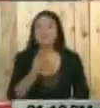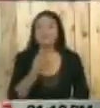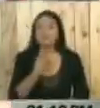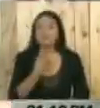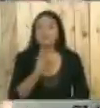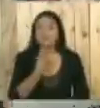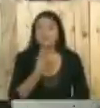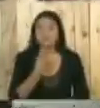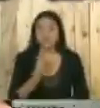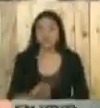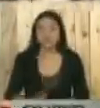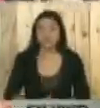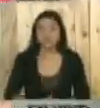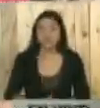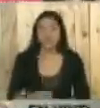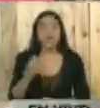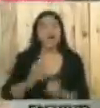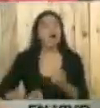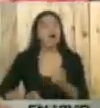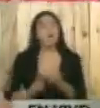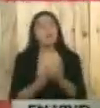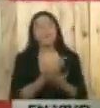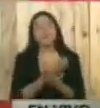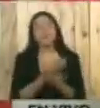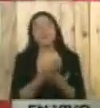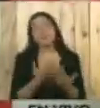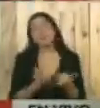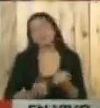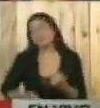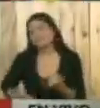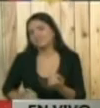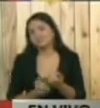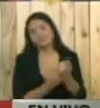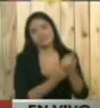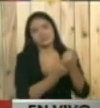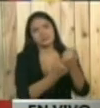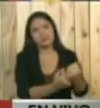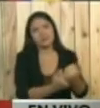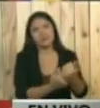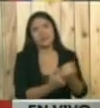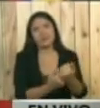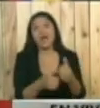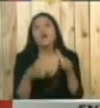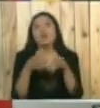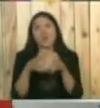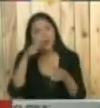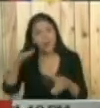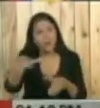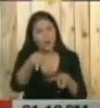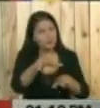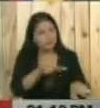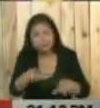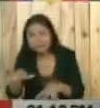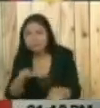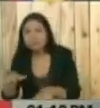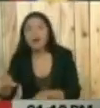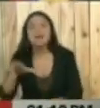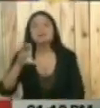manifestar el apoyo de las VC, de los